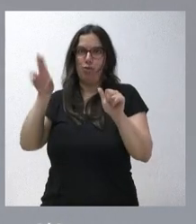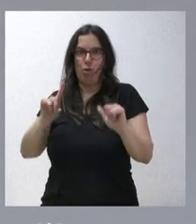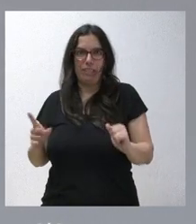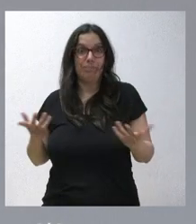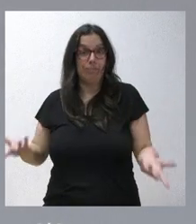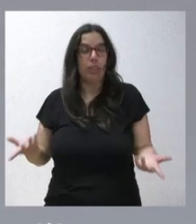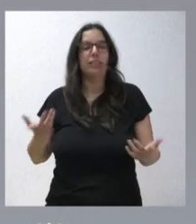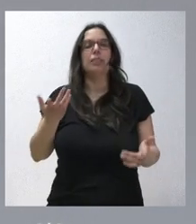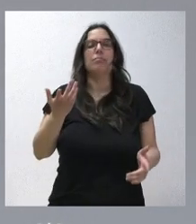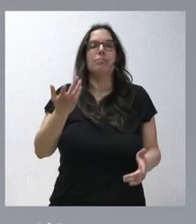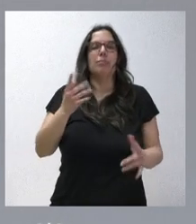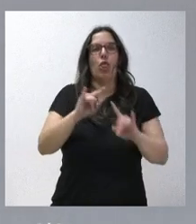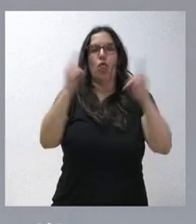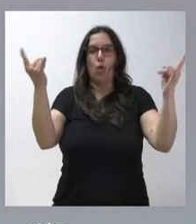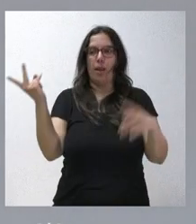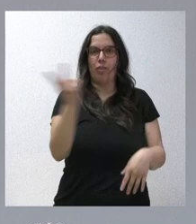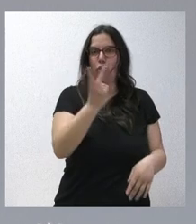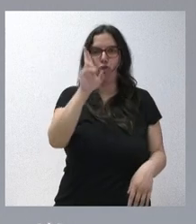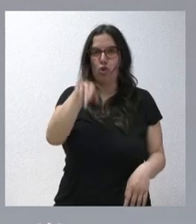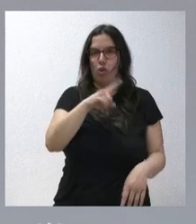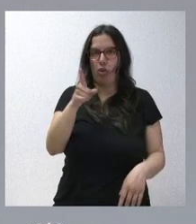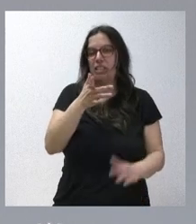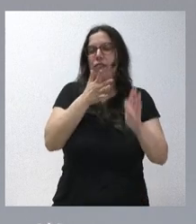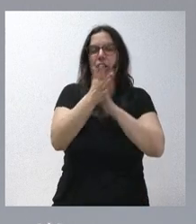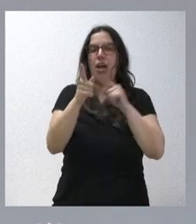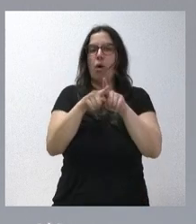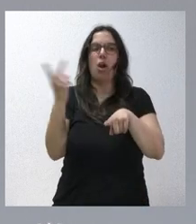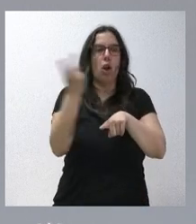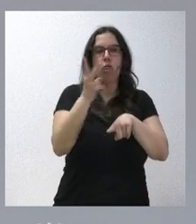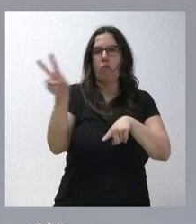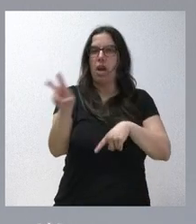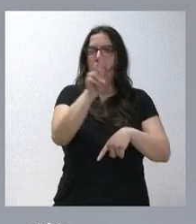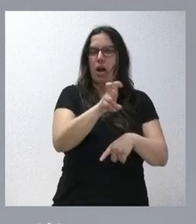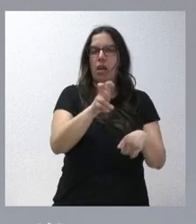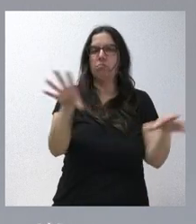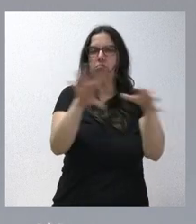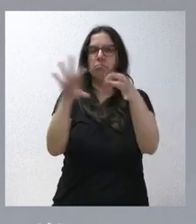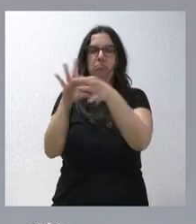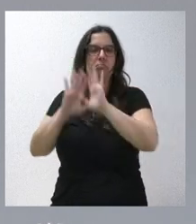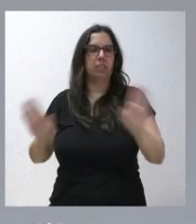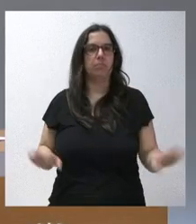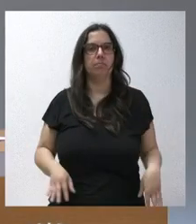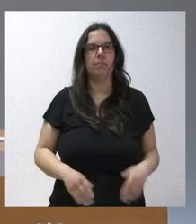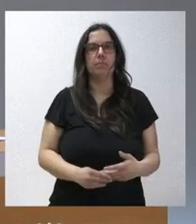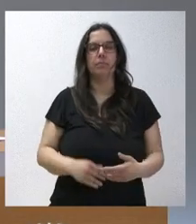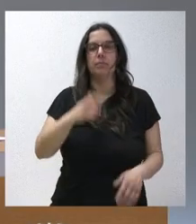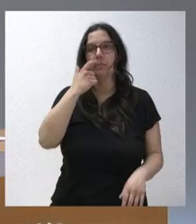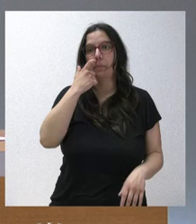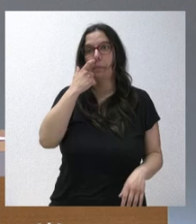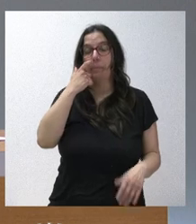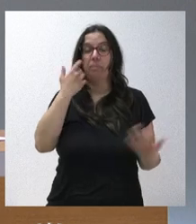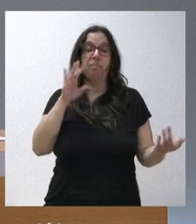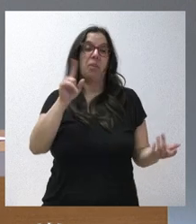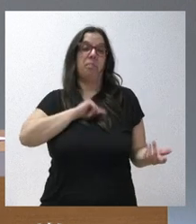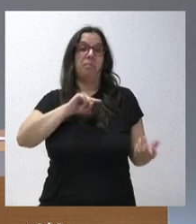tanto no hay duplicidad entendemos que lo que hay son complementariedad de los fines Sí pero da la sensación de